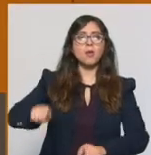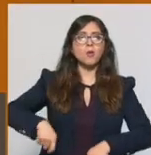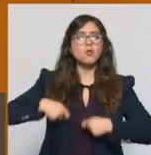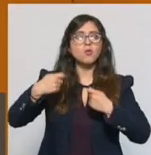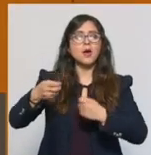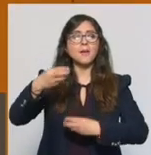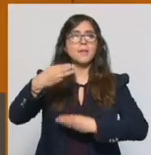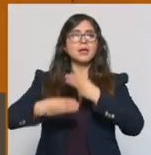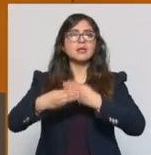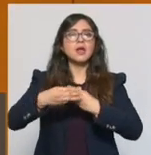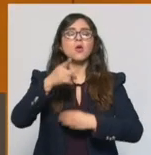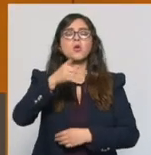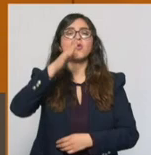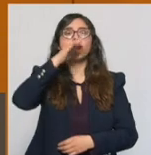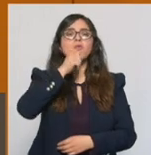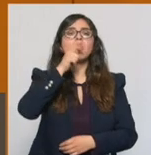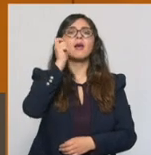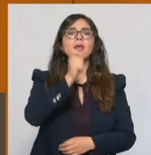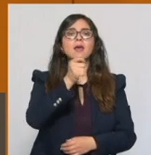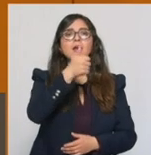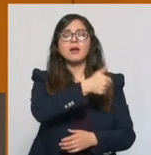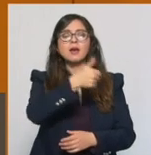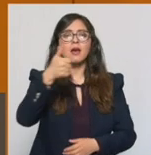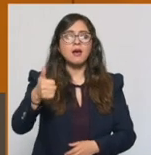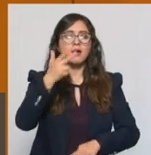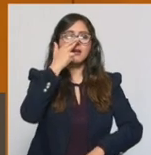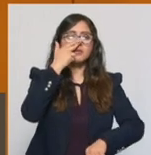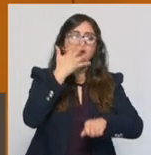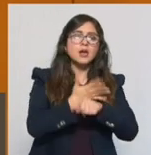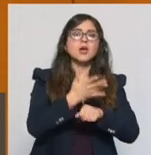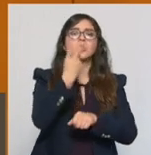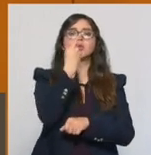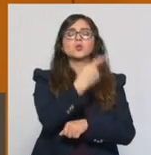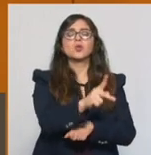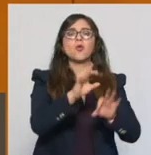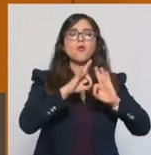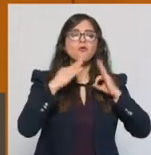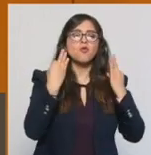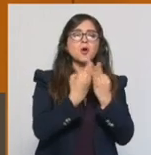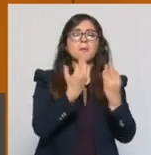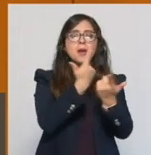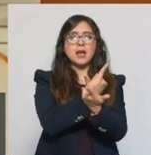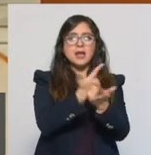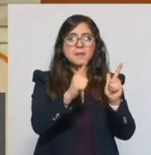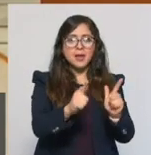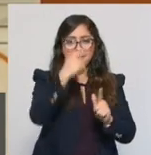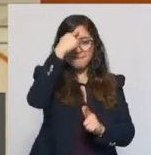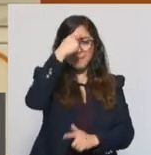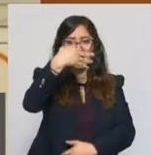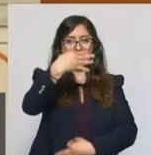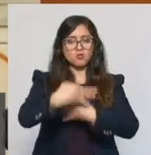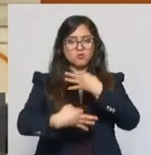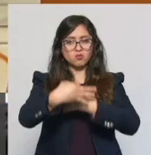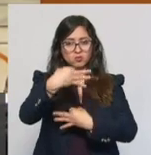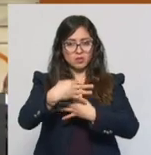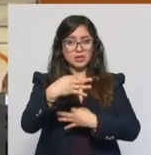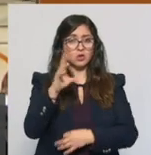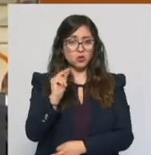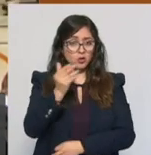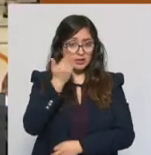independencia, libertad, en fin, a la Suprema Corte de Justicia. No sé si queda